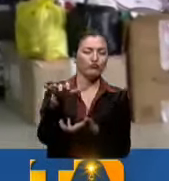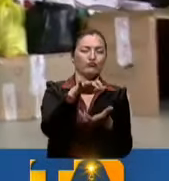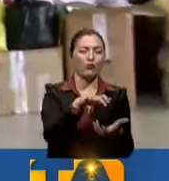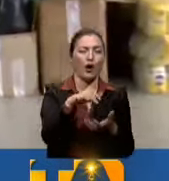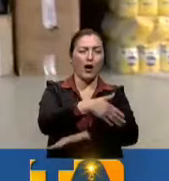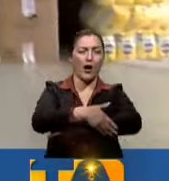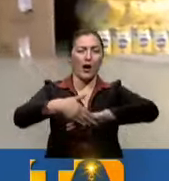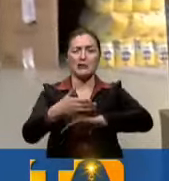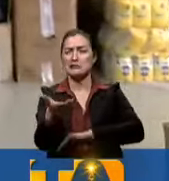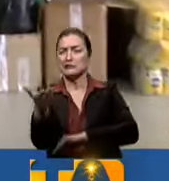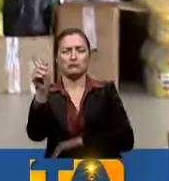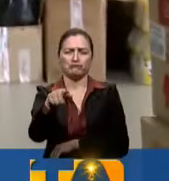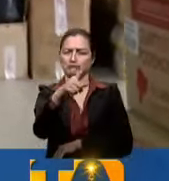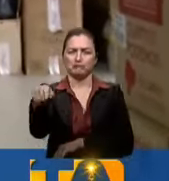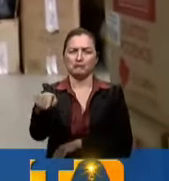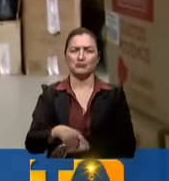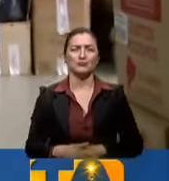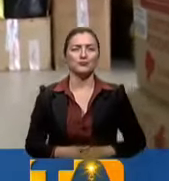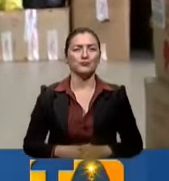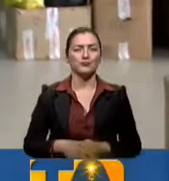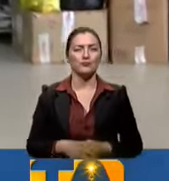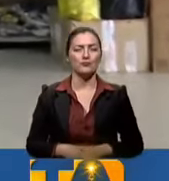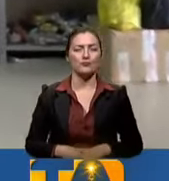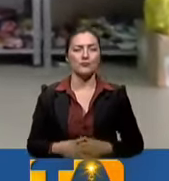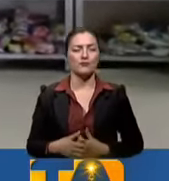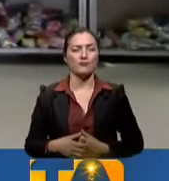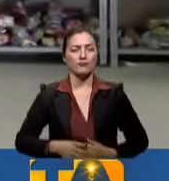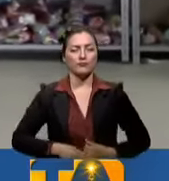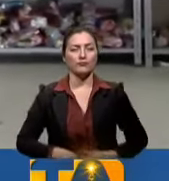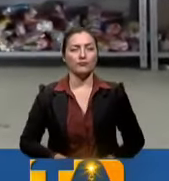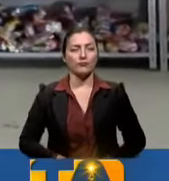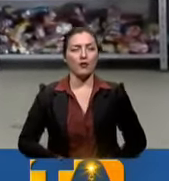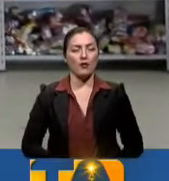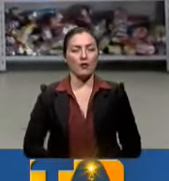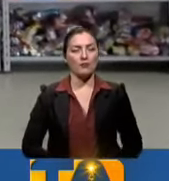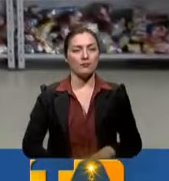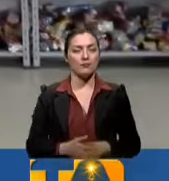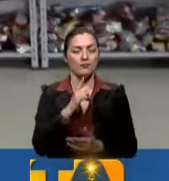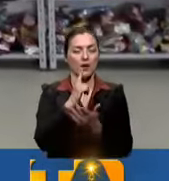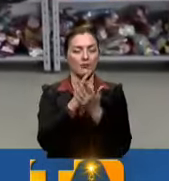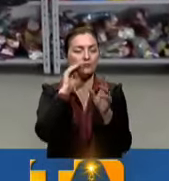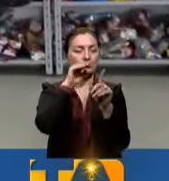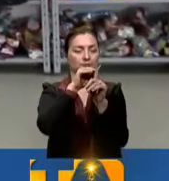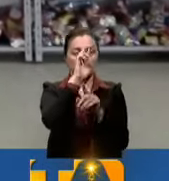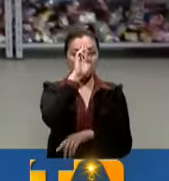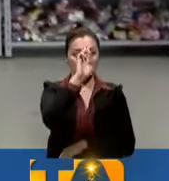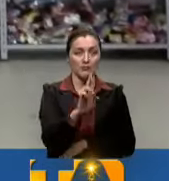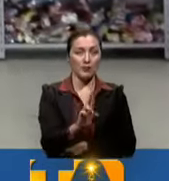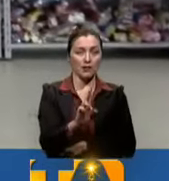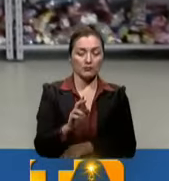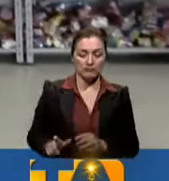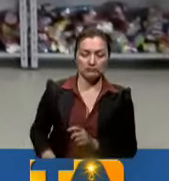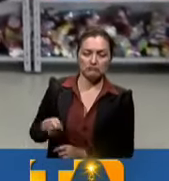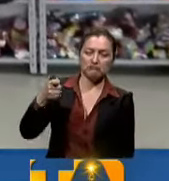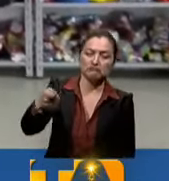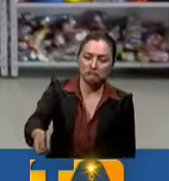evitar fomentar la mendicidad en la ciudad. Así es, justamente queremos despedirnos con ese mensaje, darles dignidad, no caridad. Esta